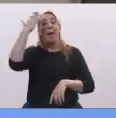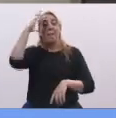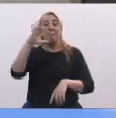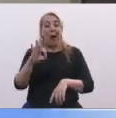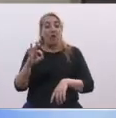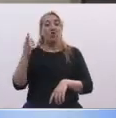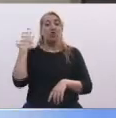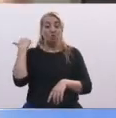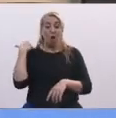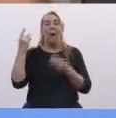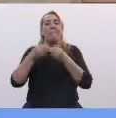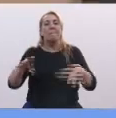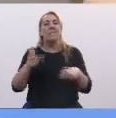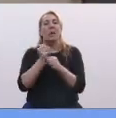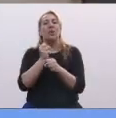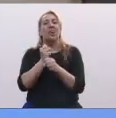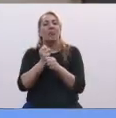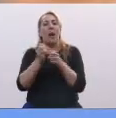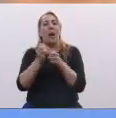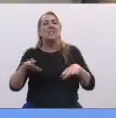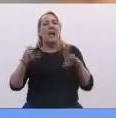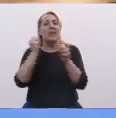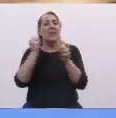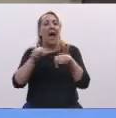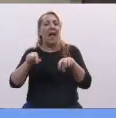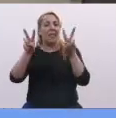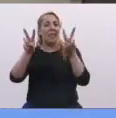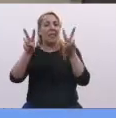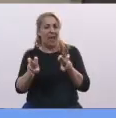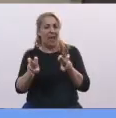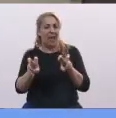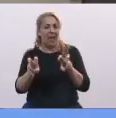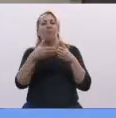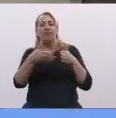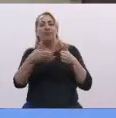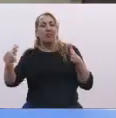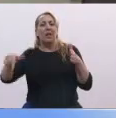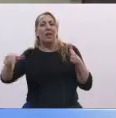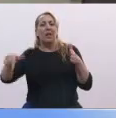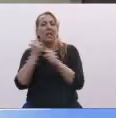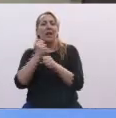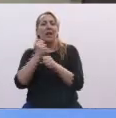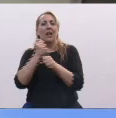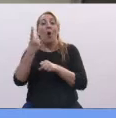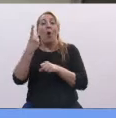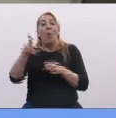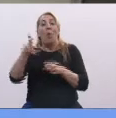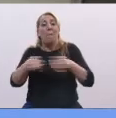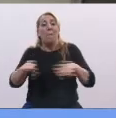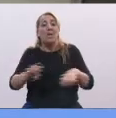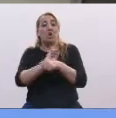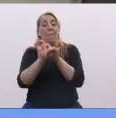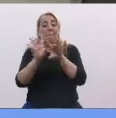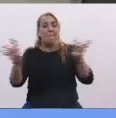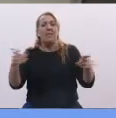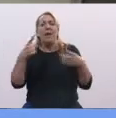a trabajar. Empezamos a trabajar en este tema. Vivimos todo el año trabajando, pero empezamos a trabajar cuando empezó la pandemia a ver